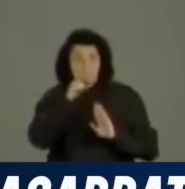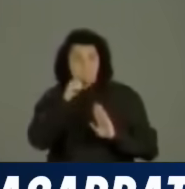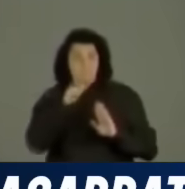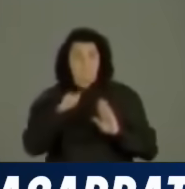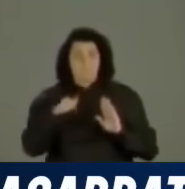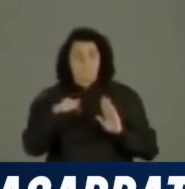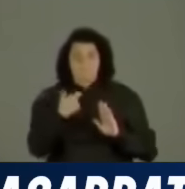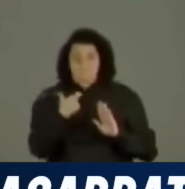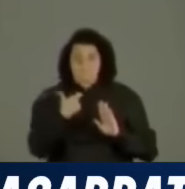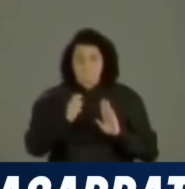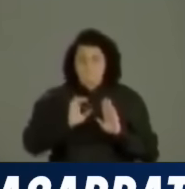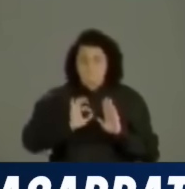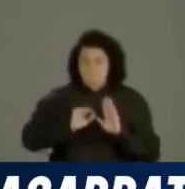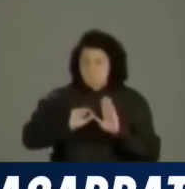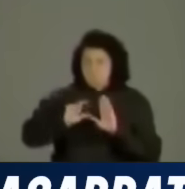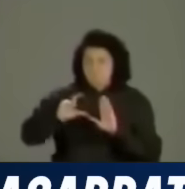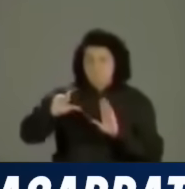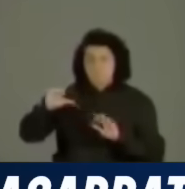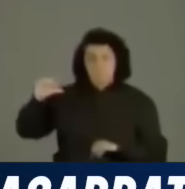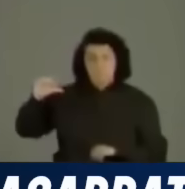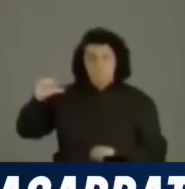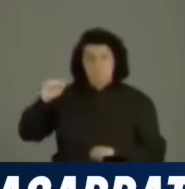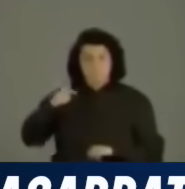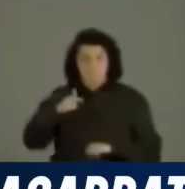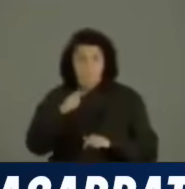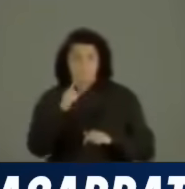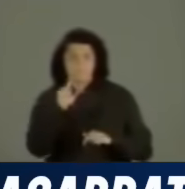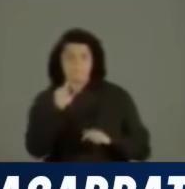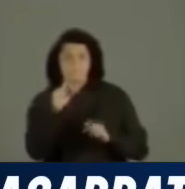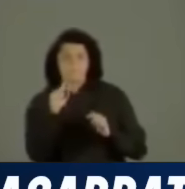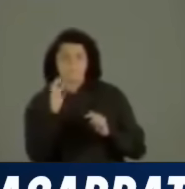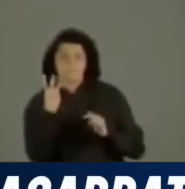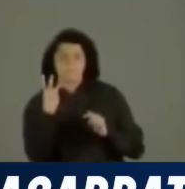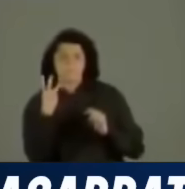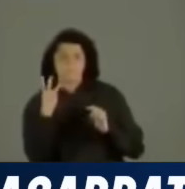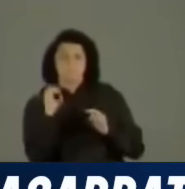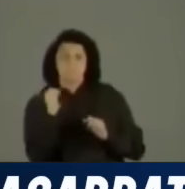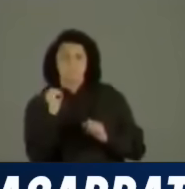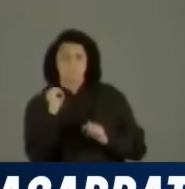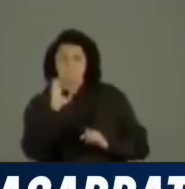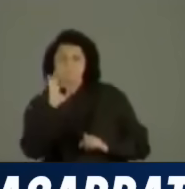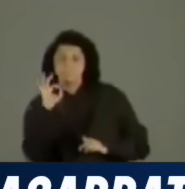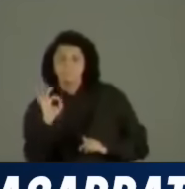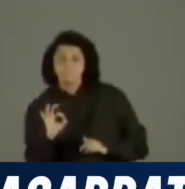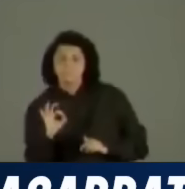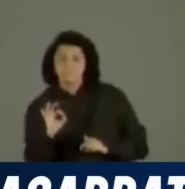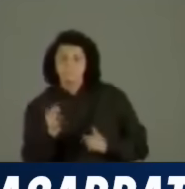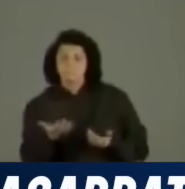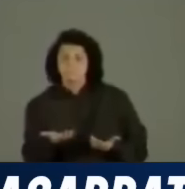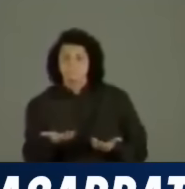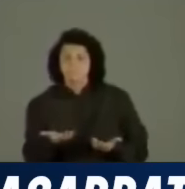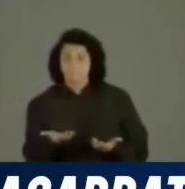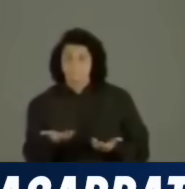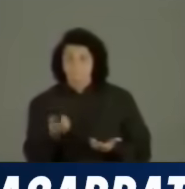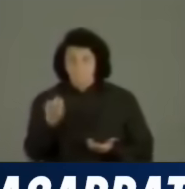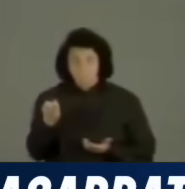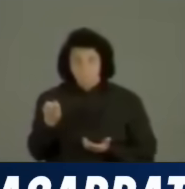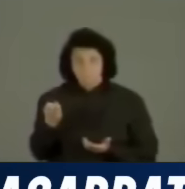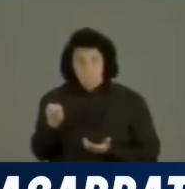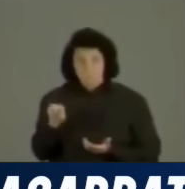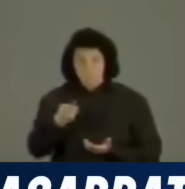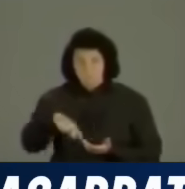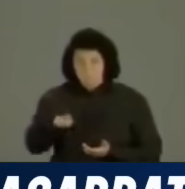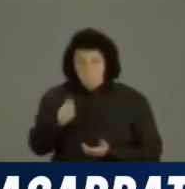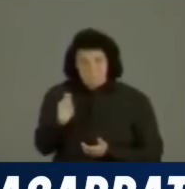el 2023 fue del 0% esto Estos son índices que tenemos a